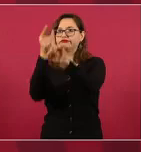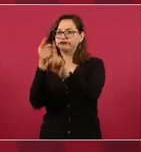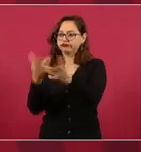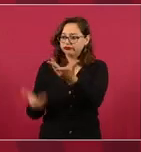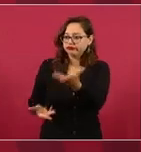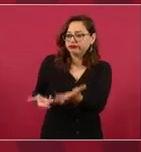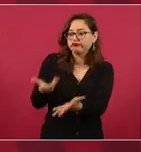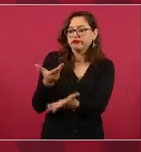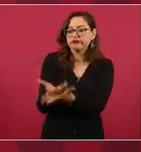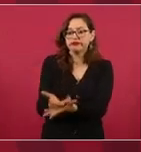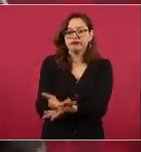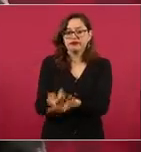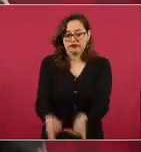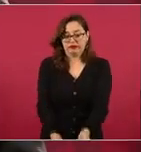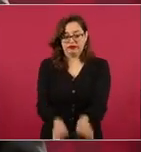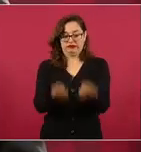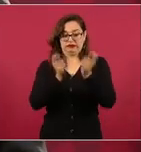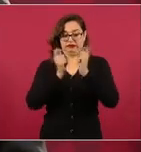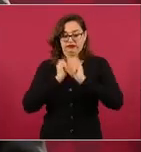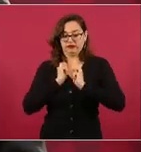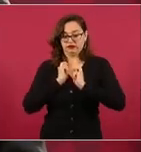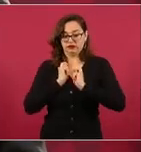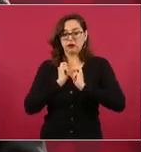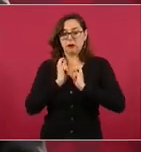virtud cuando se pone al servicio de los demás.